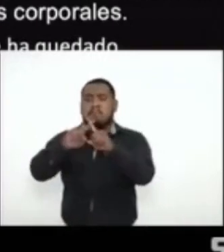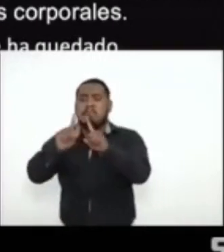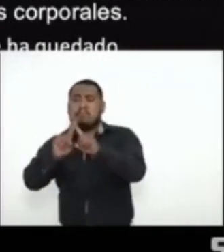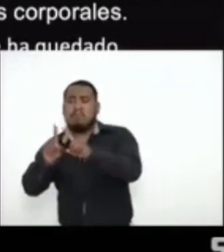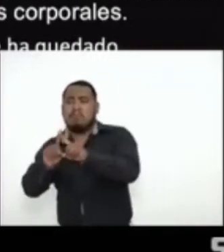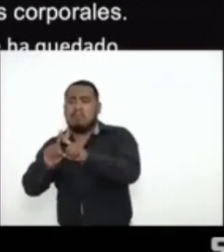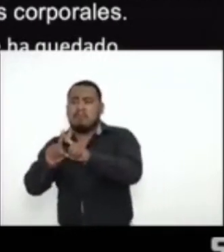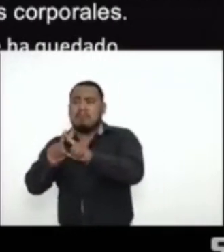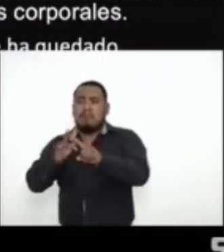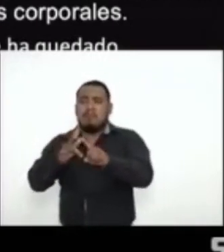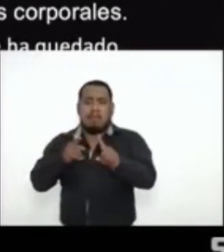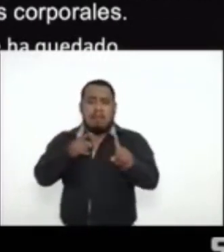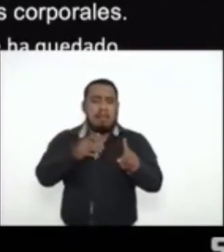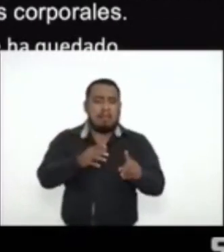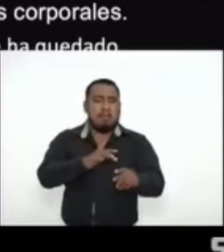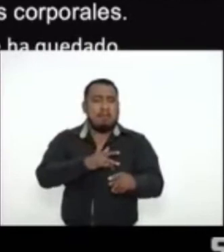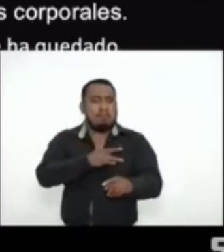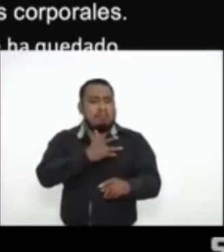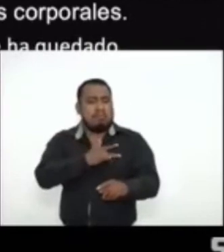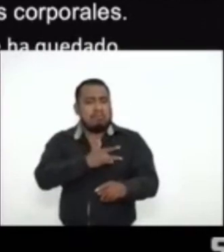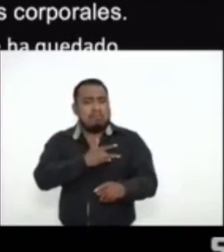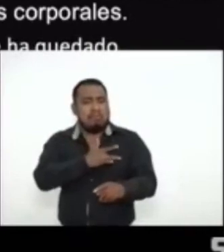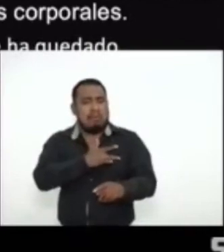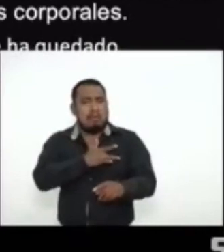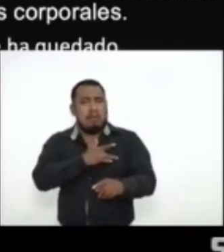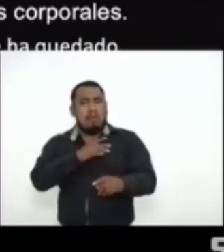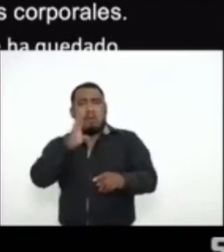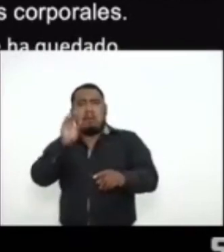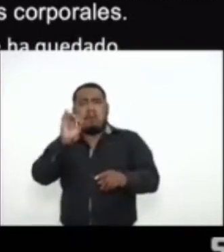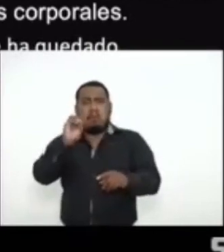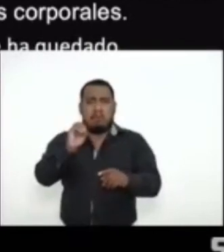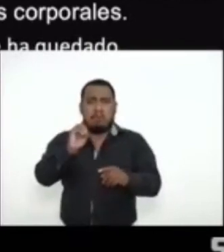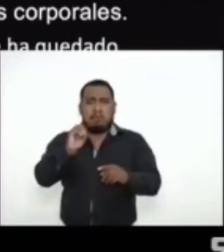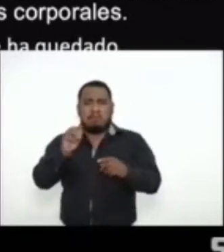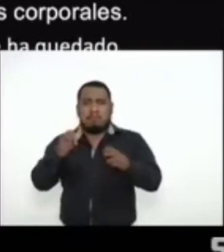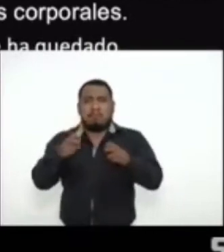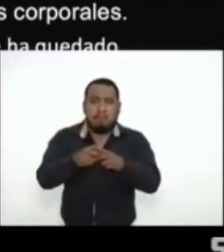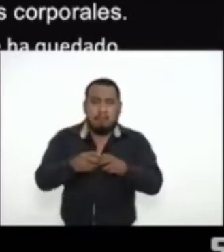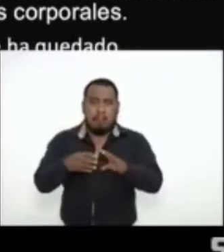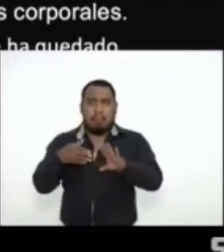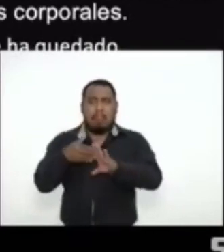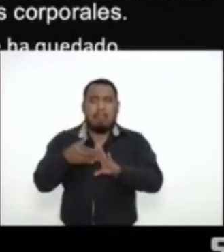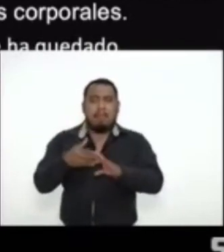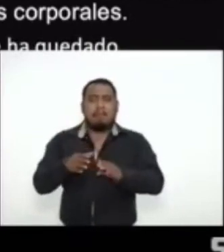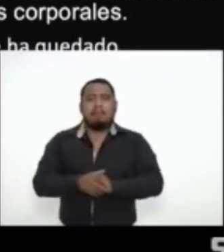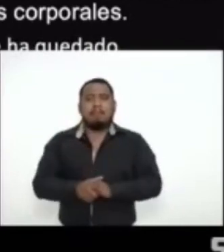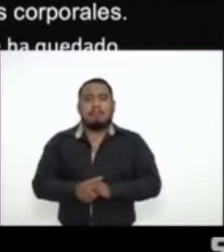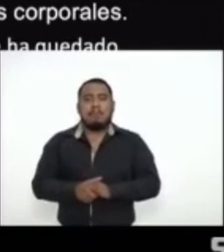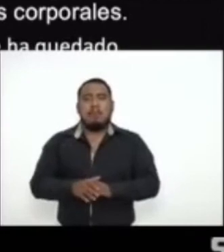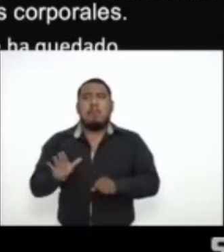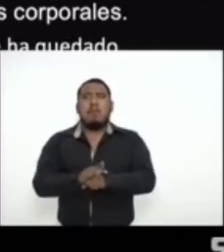a un síntoma. Mediante un biochoc, ese momento inesperado, sin solución, vivido dramáticamente, o por